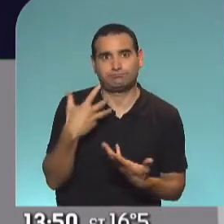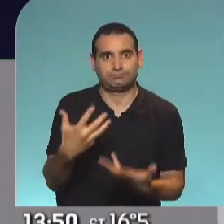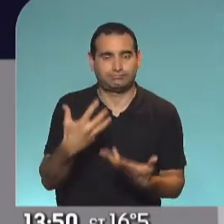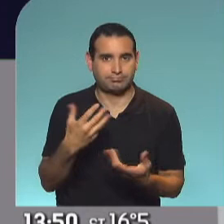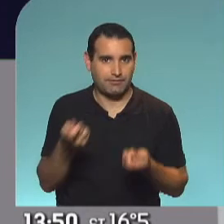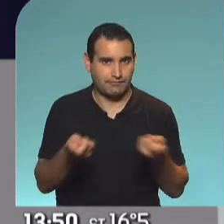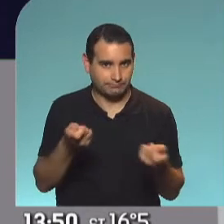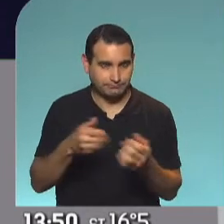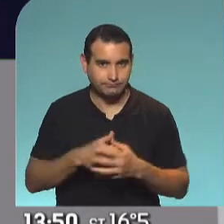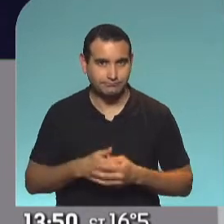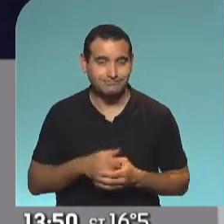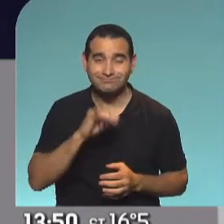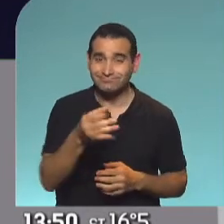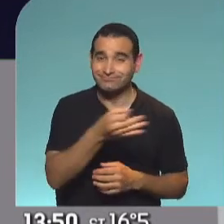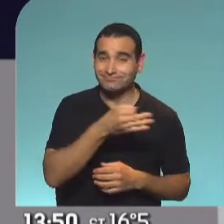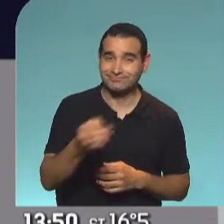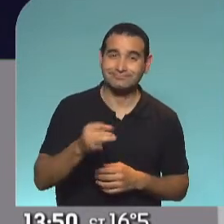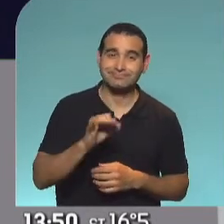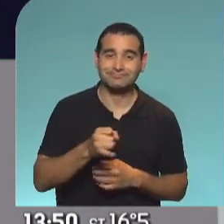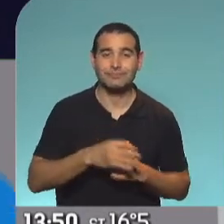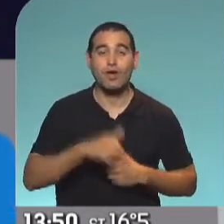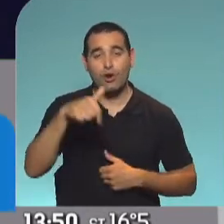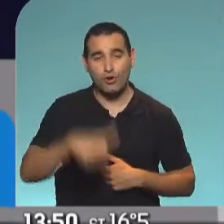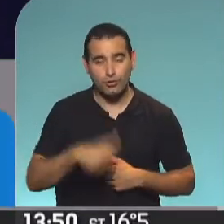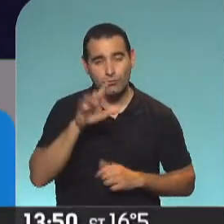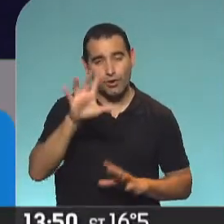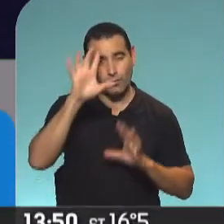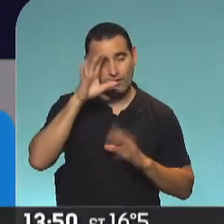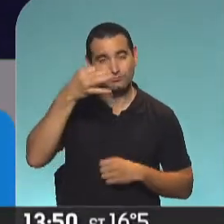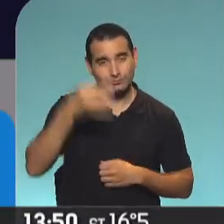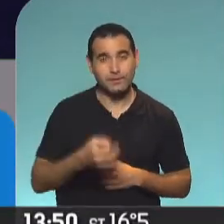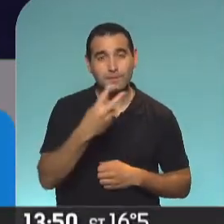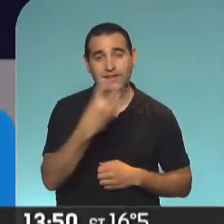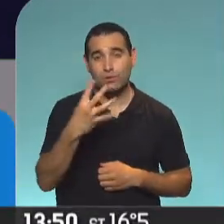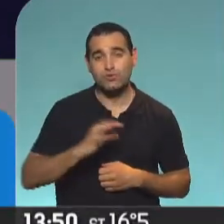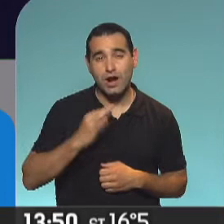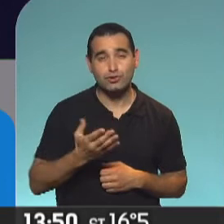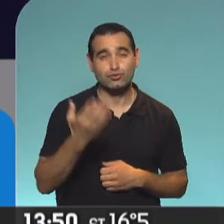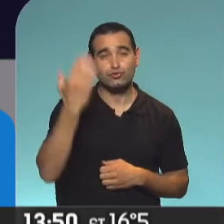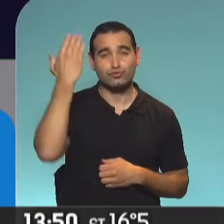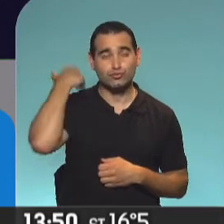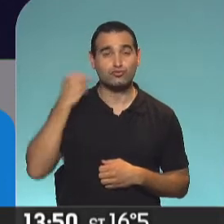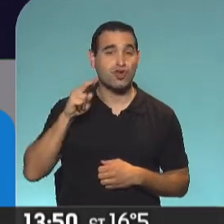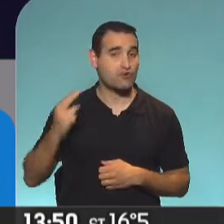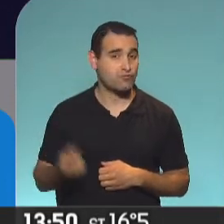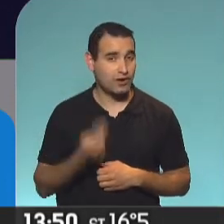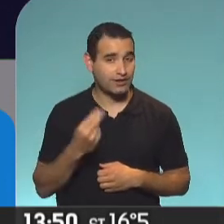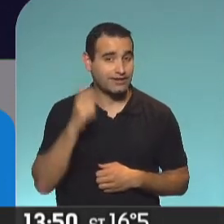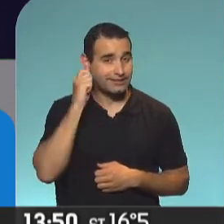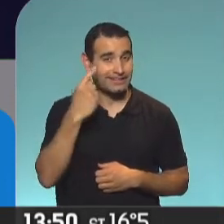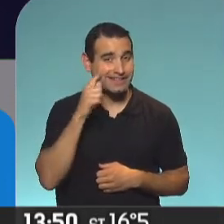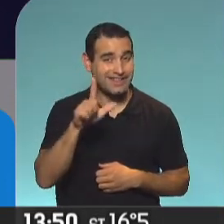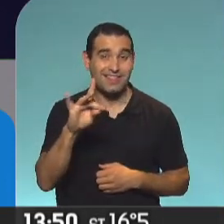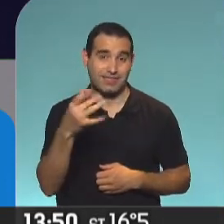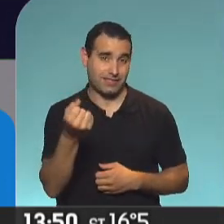tropical. Exactamente, Magalí, porque hoy recordamos que se cumplen 24 años de la partida física de Gilda en